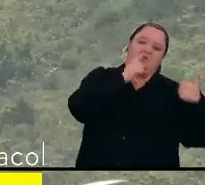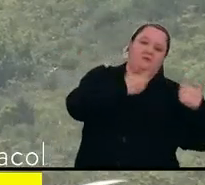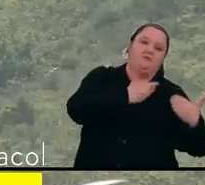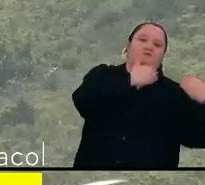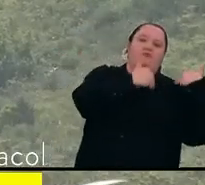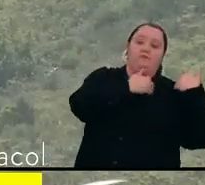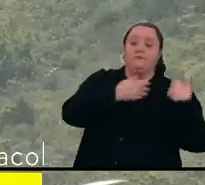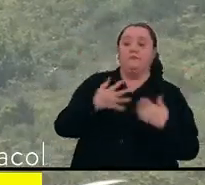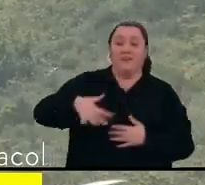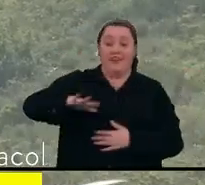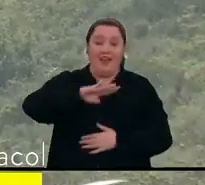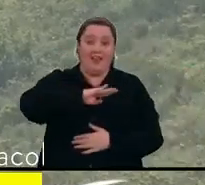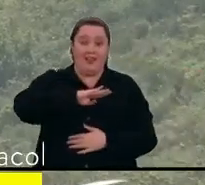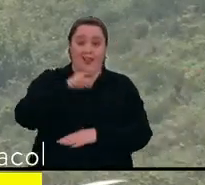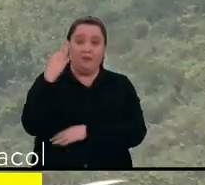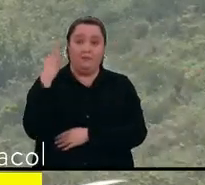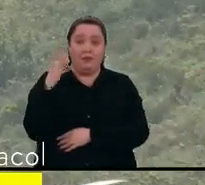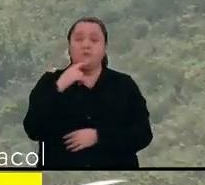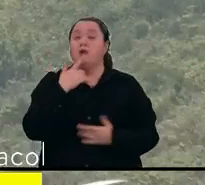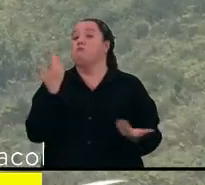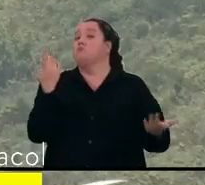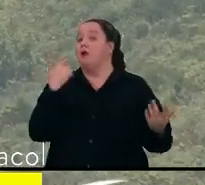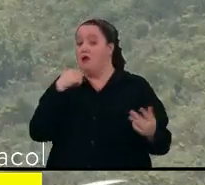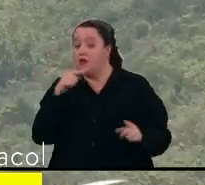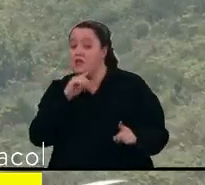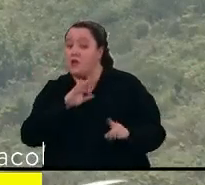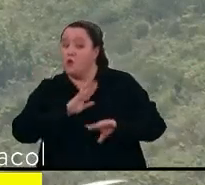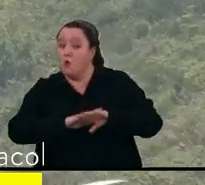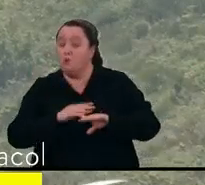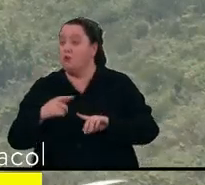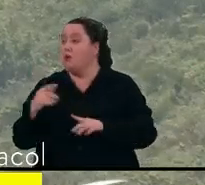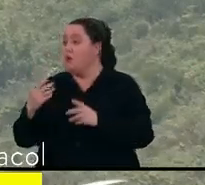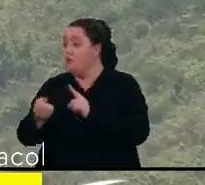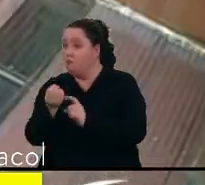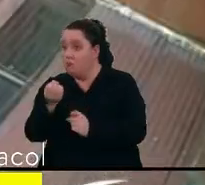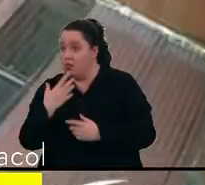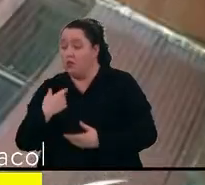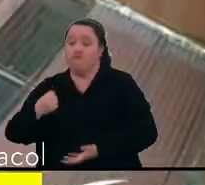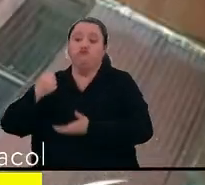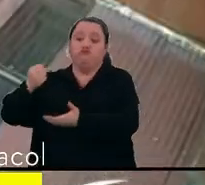el alcalde de Palmira que va a ofrecer una recompensa para dar con su ubicación